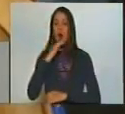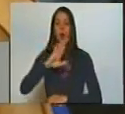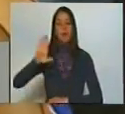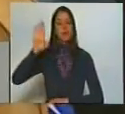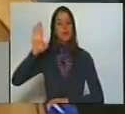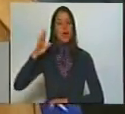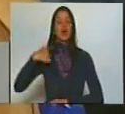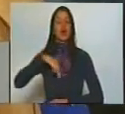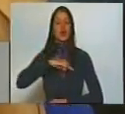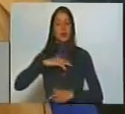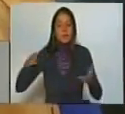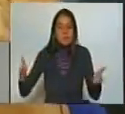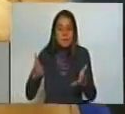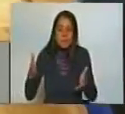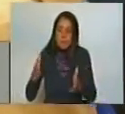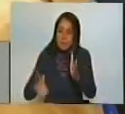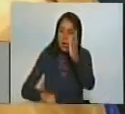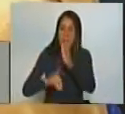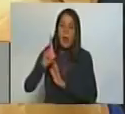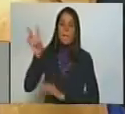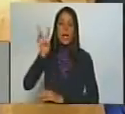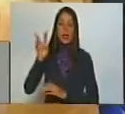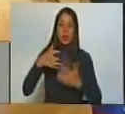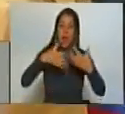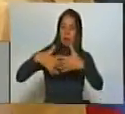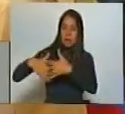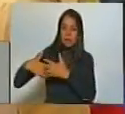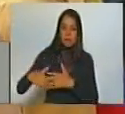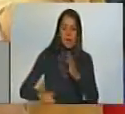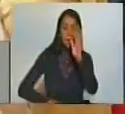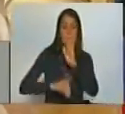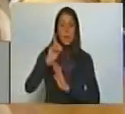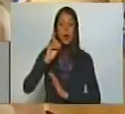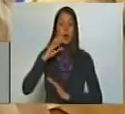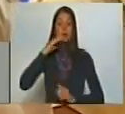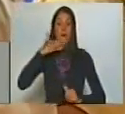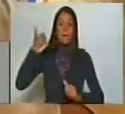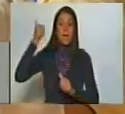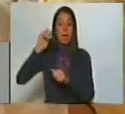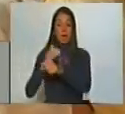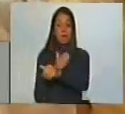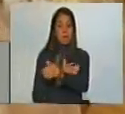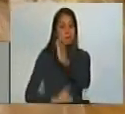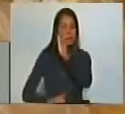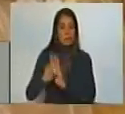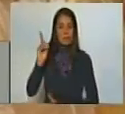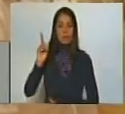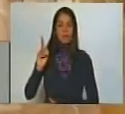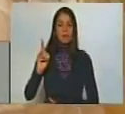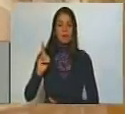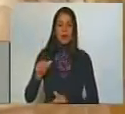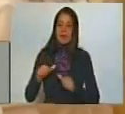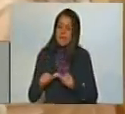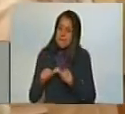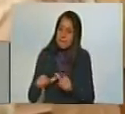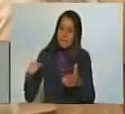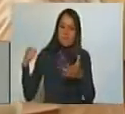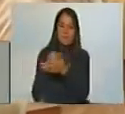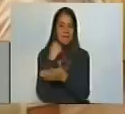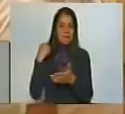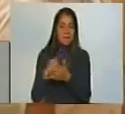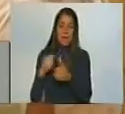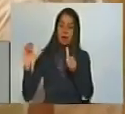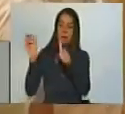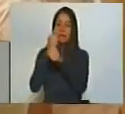un país potencia, un país productivo, un país que construya lo mejor para las futuras generaciones. Seguiremos venciendo,